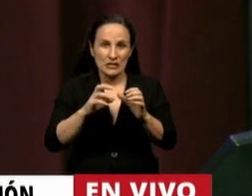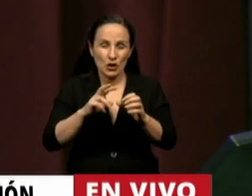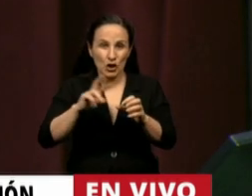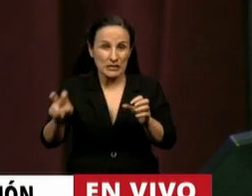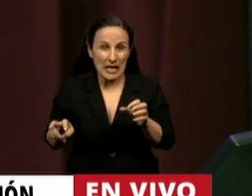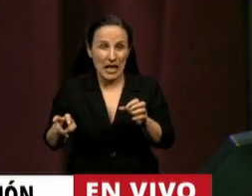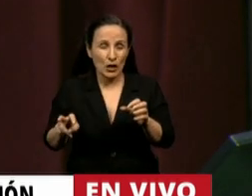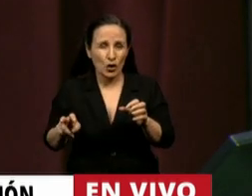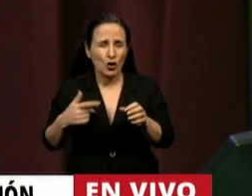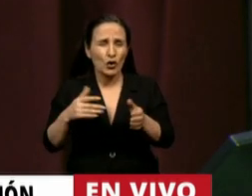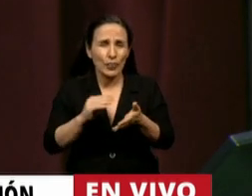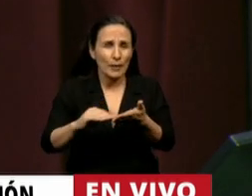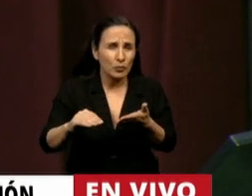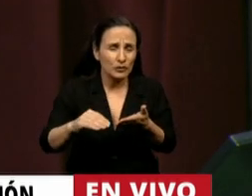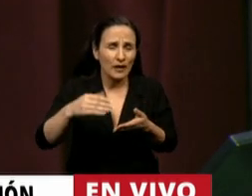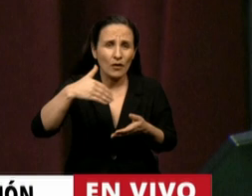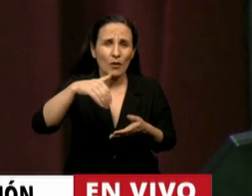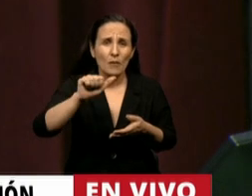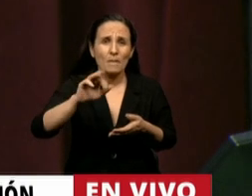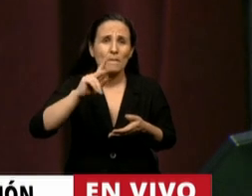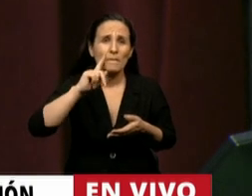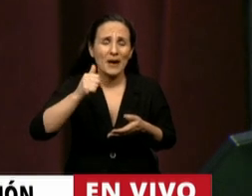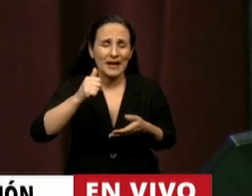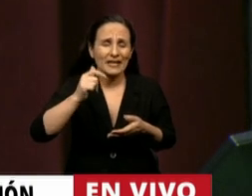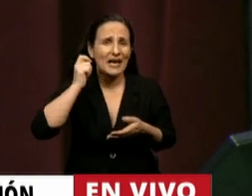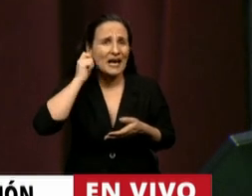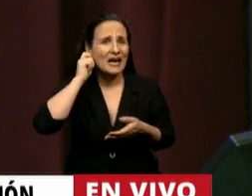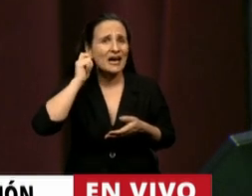ocaña diputada María Graciela